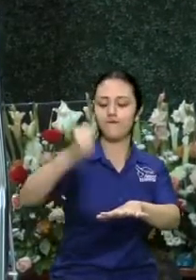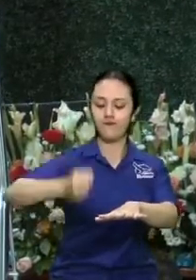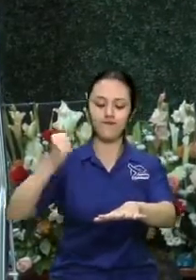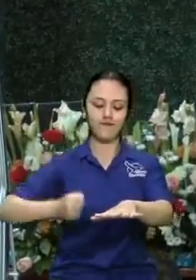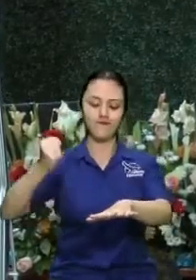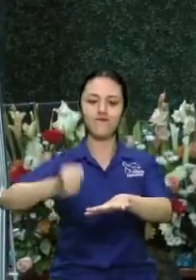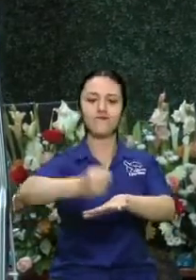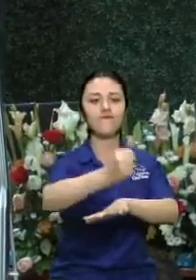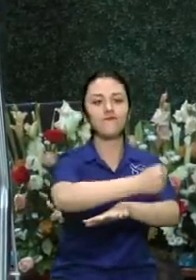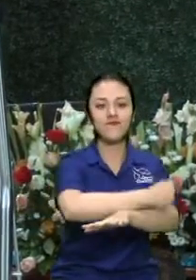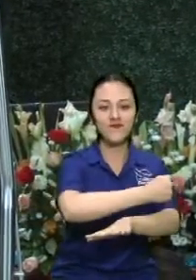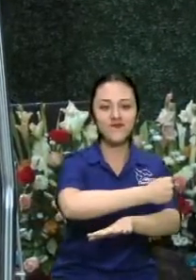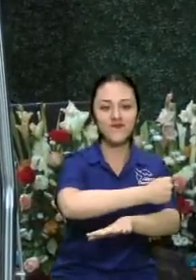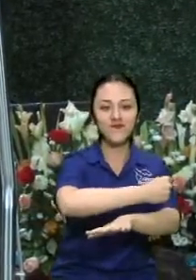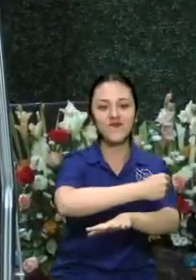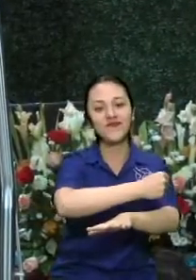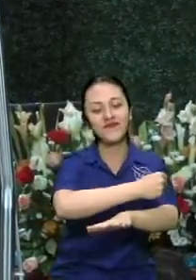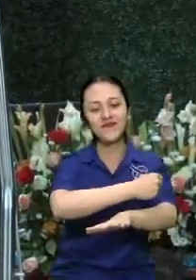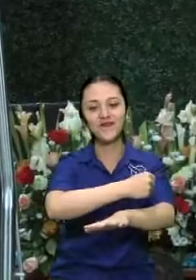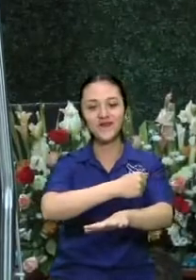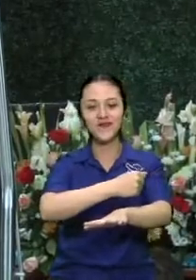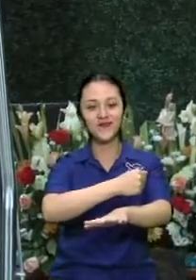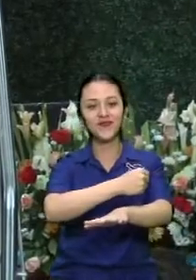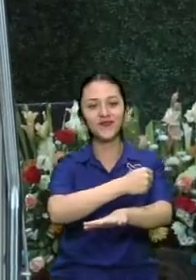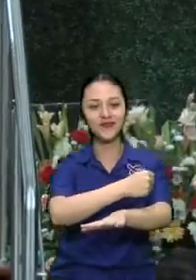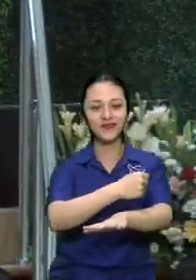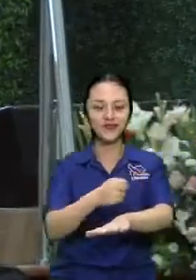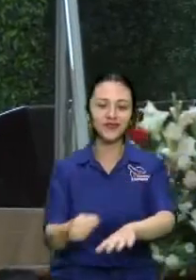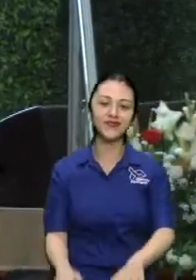dedos. No, no, no, no es cierto. Sí tiene los cinco.